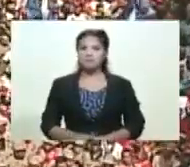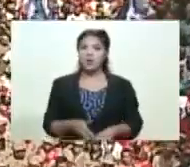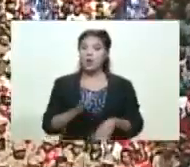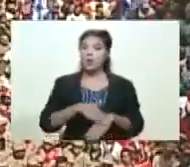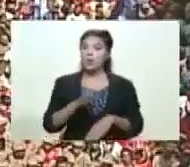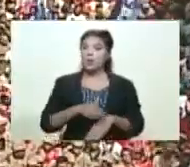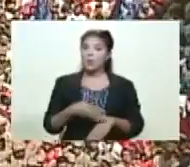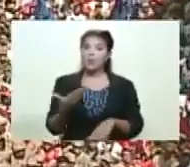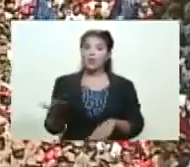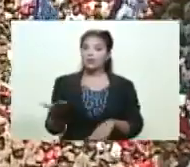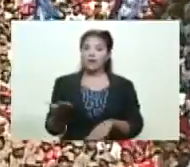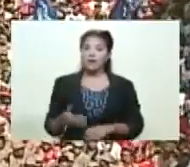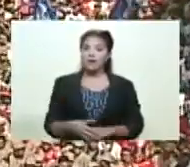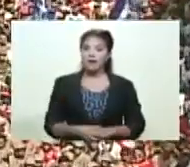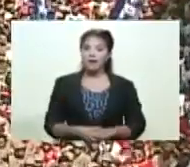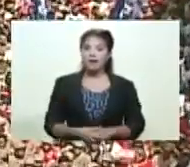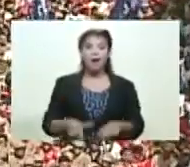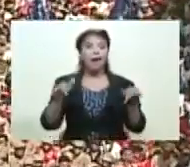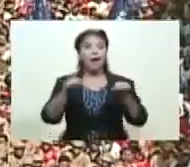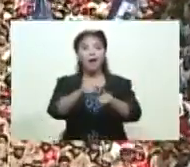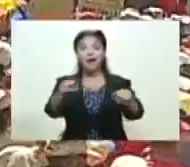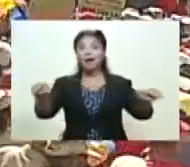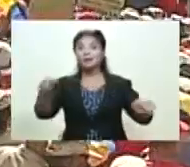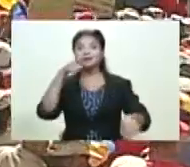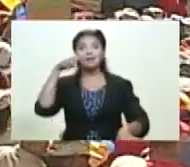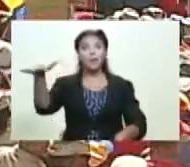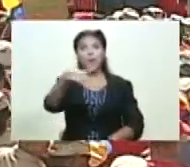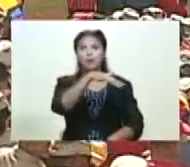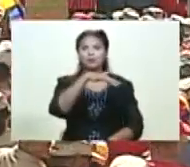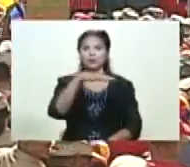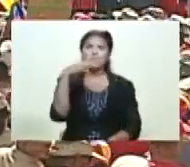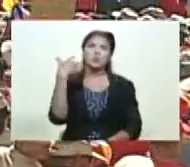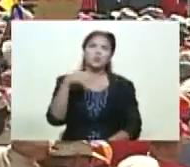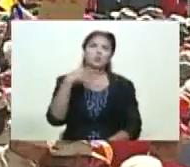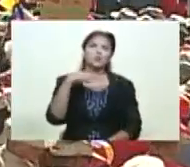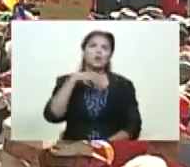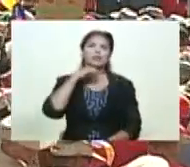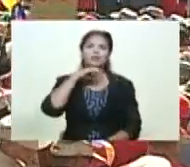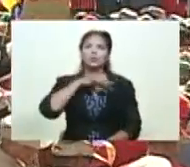porque este pueblo se ha hecho de largas historias.